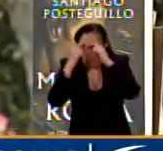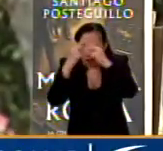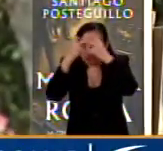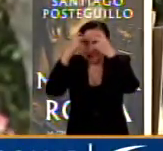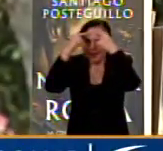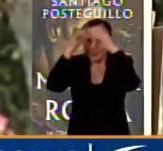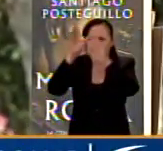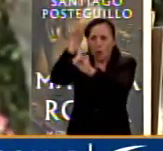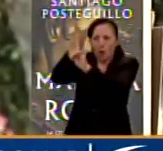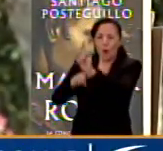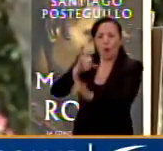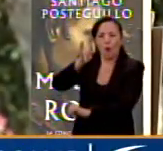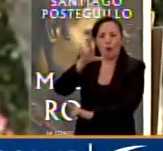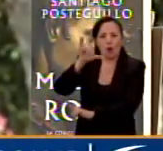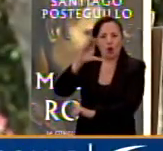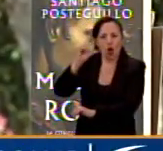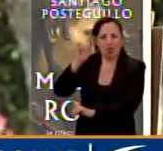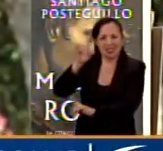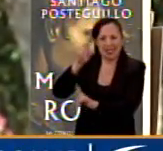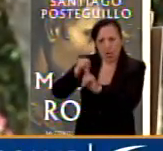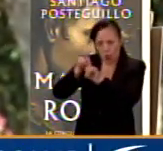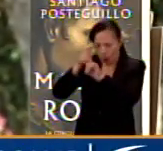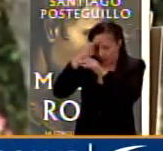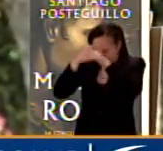son diálogos prácticamente de